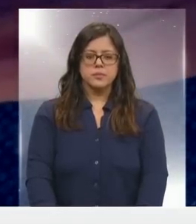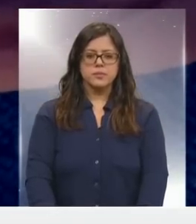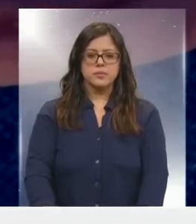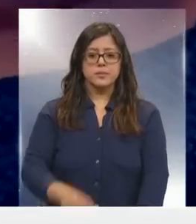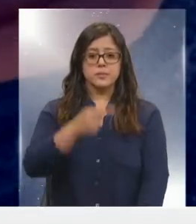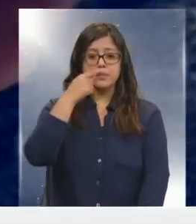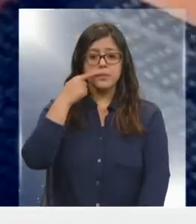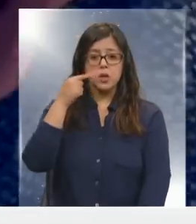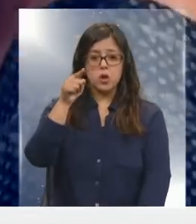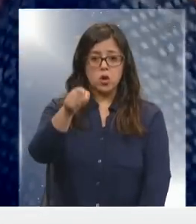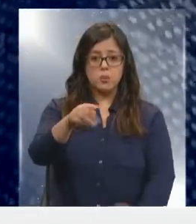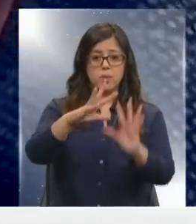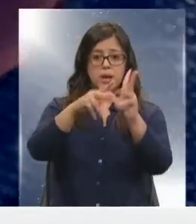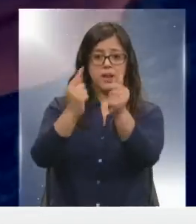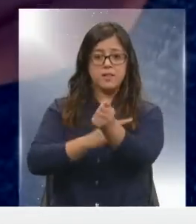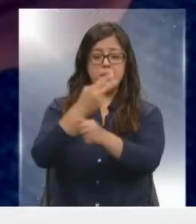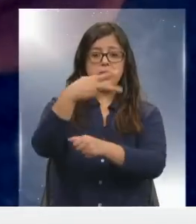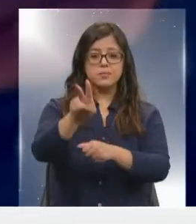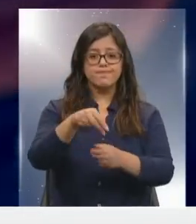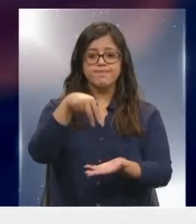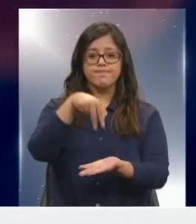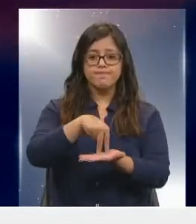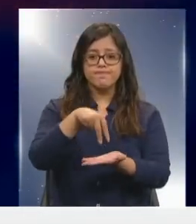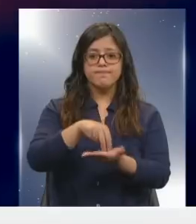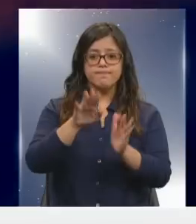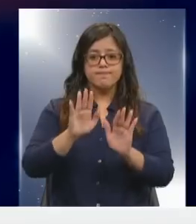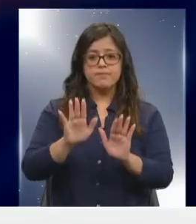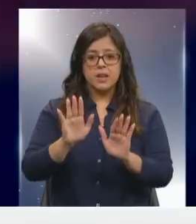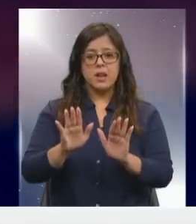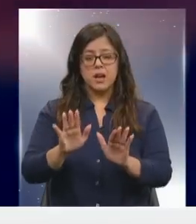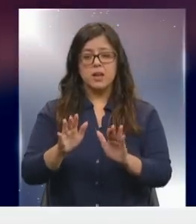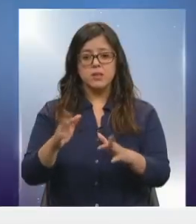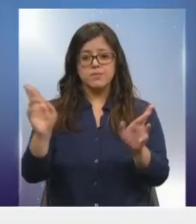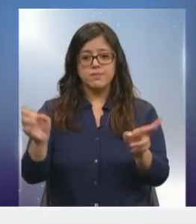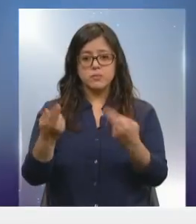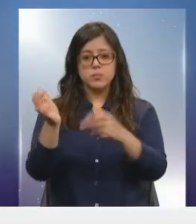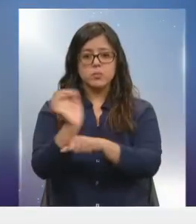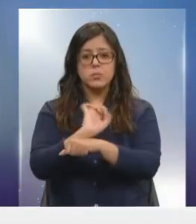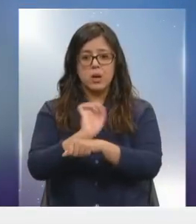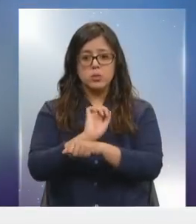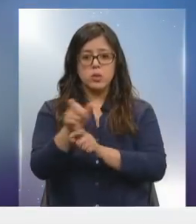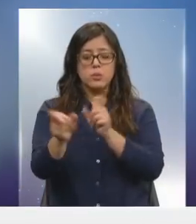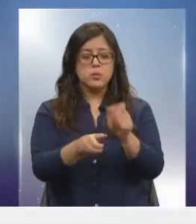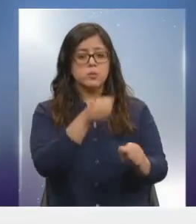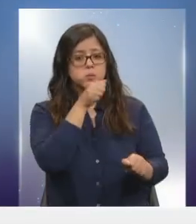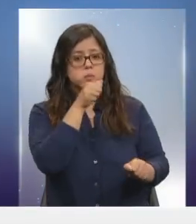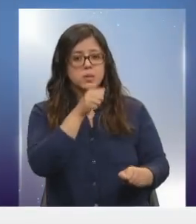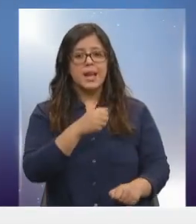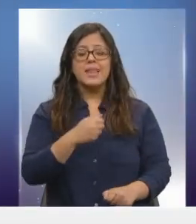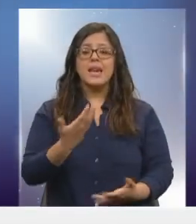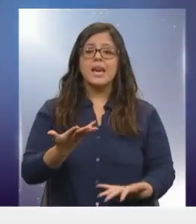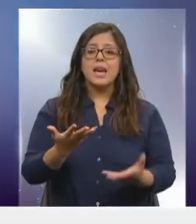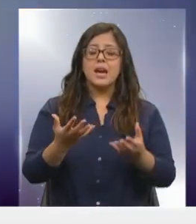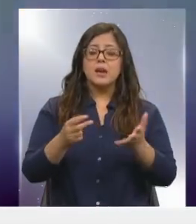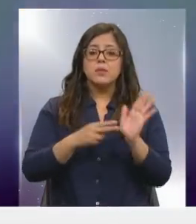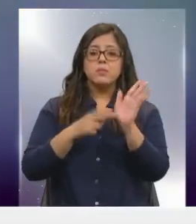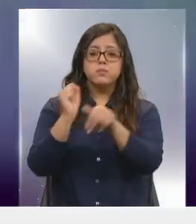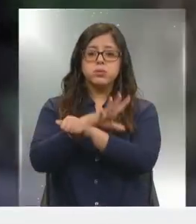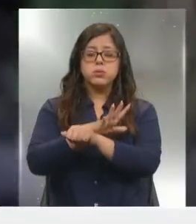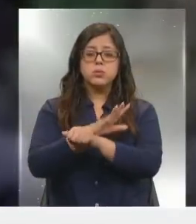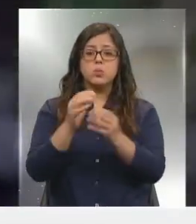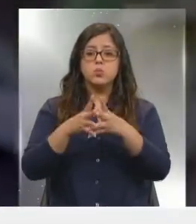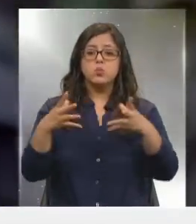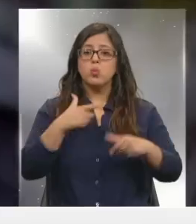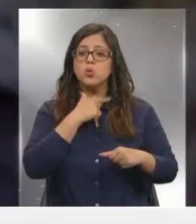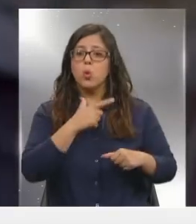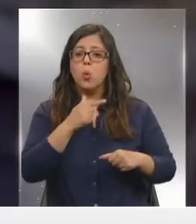Mientras Juan Pablo y su familia siguen esperando que aparezca su auto, los periodistas de mucho gusto lograron dar con otra